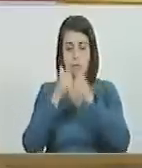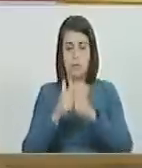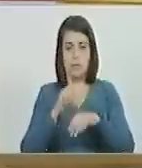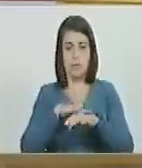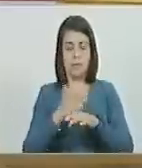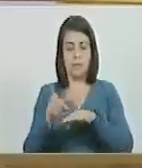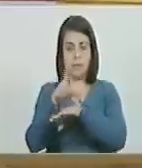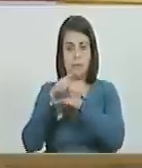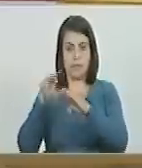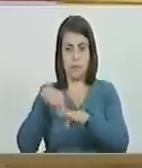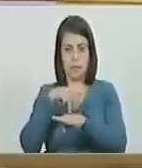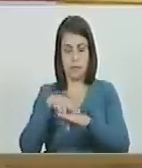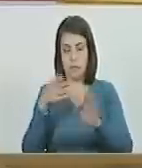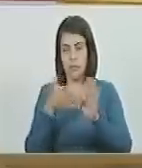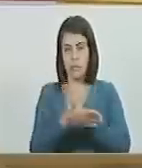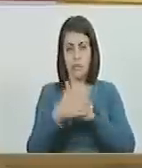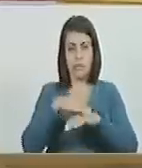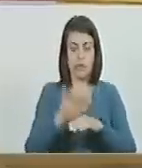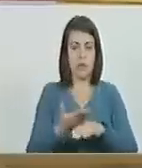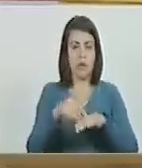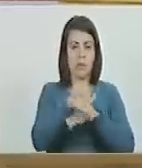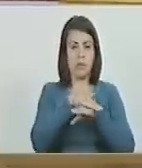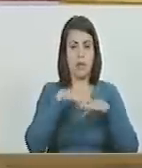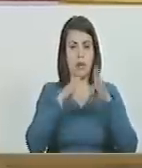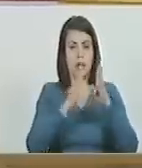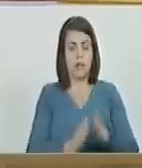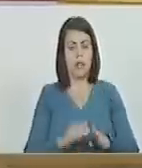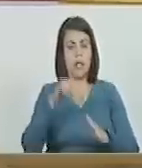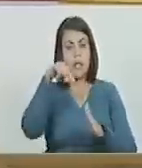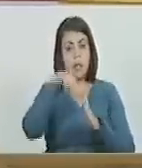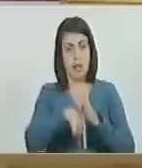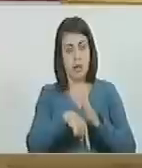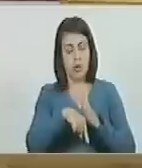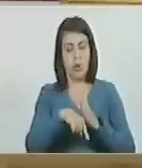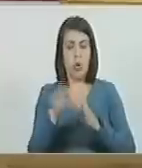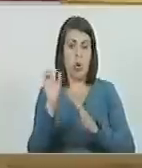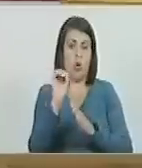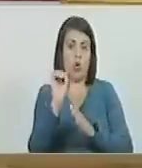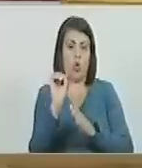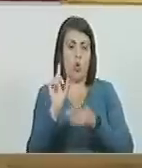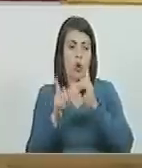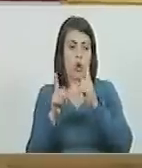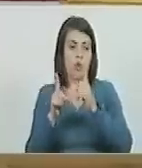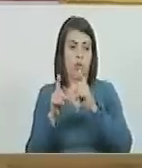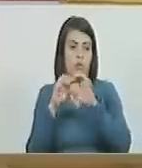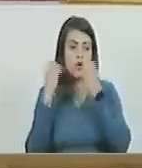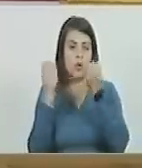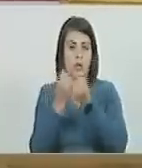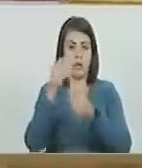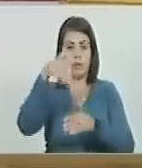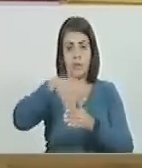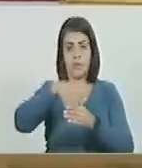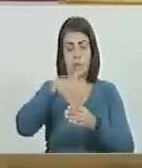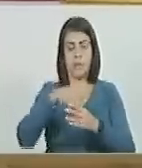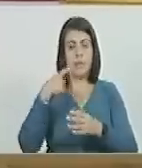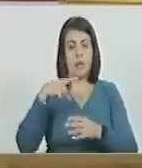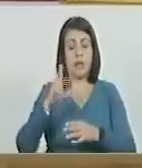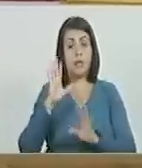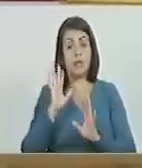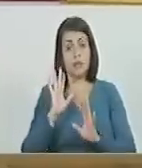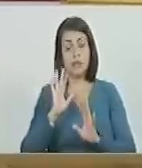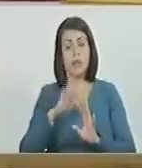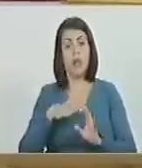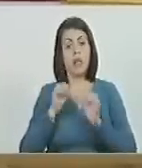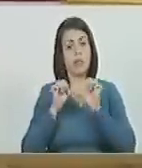por el Ejecutivo Nacional a través de sus ministerios del Interior, o donde los órganos electorales tienen una